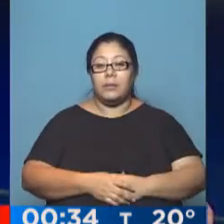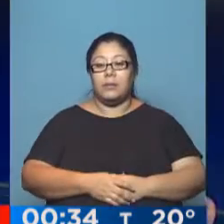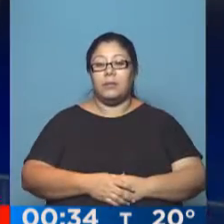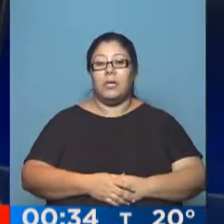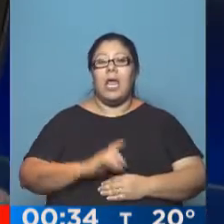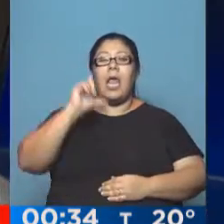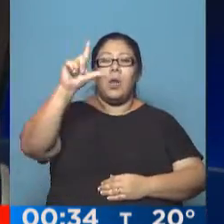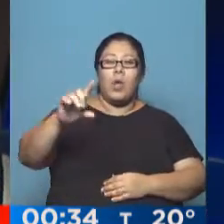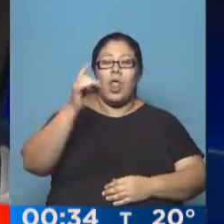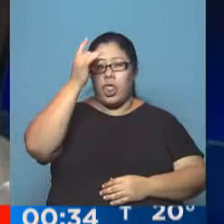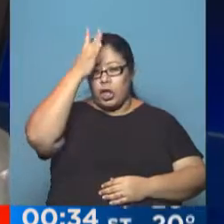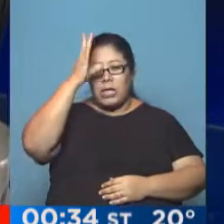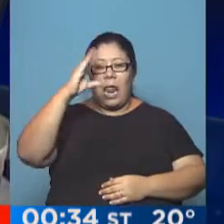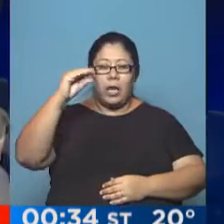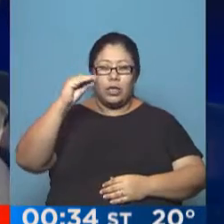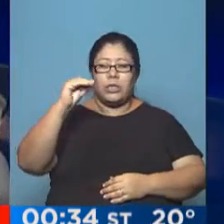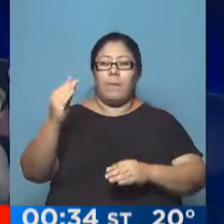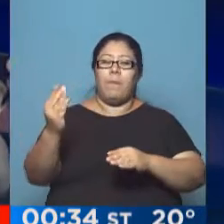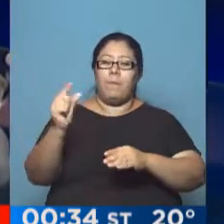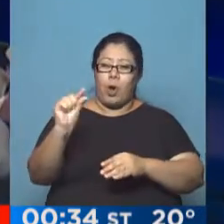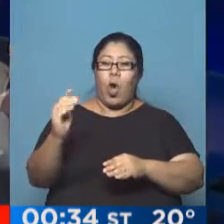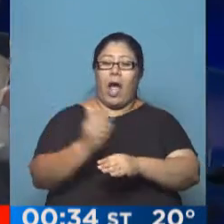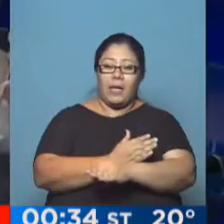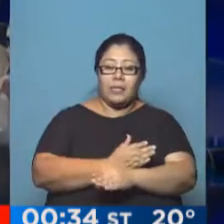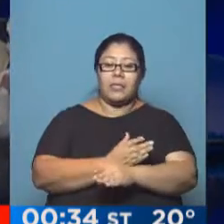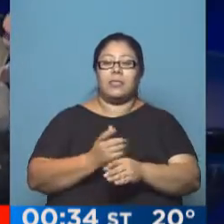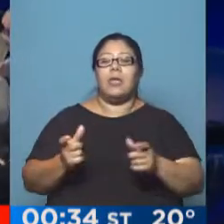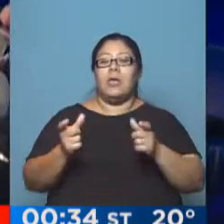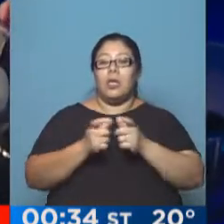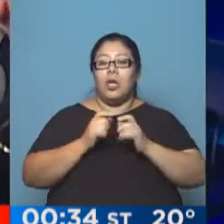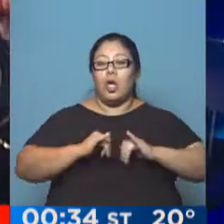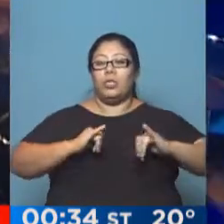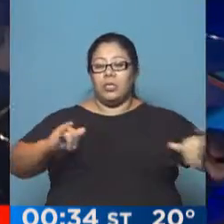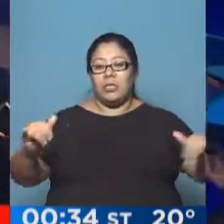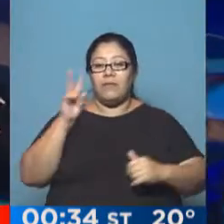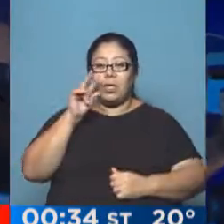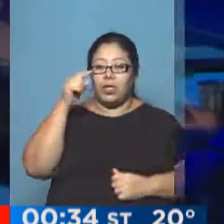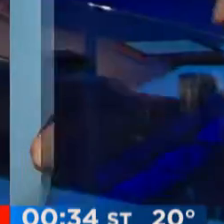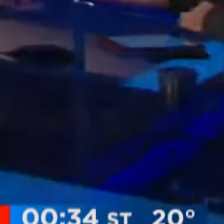cerca de la medianoche, volvemos con más noticias en otra edición de Visión 7 Resumen. Que estén bien.